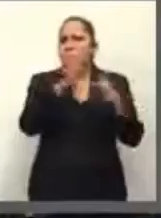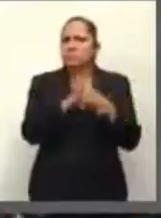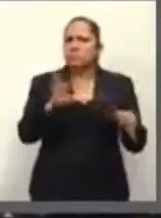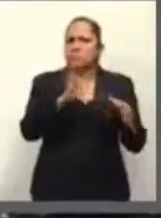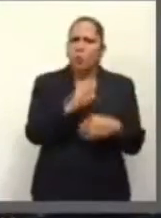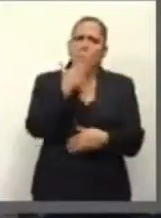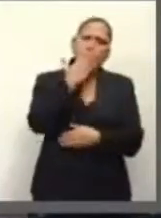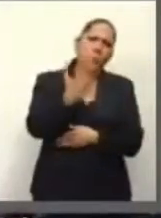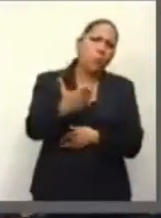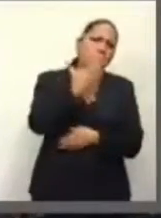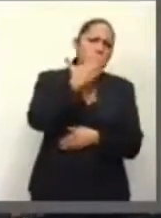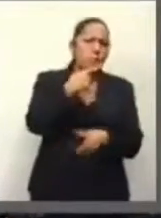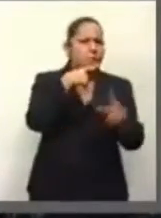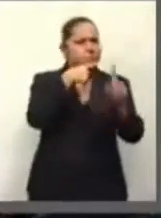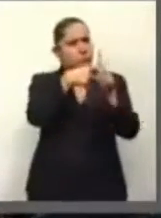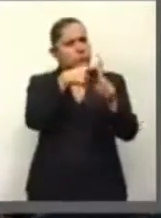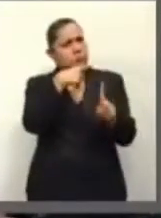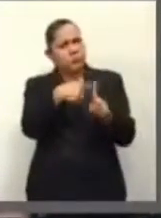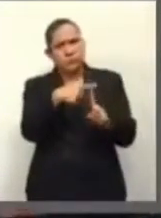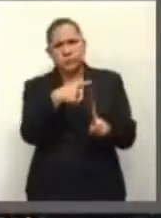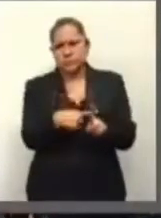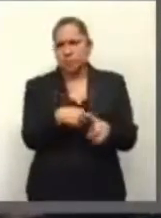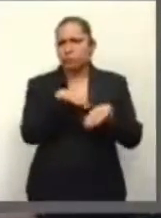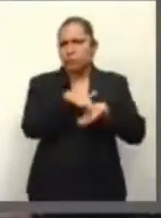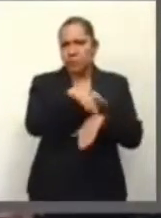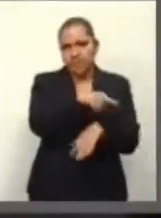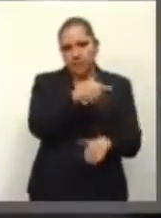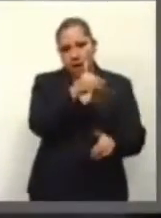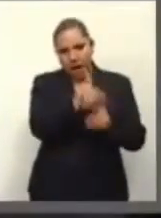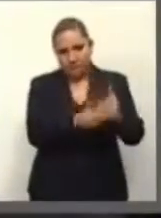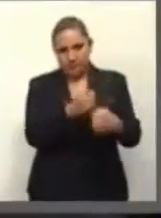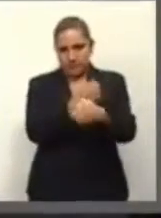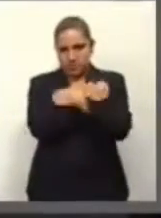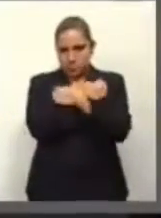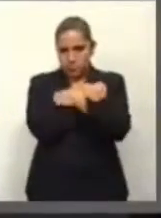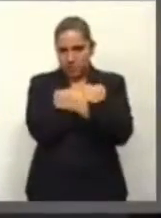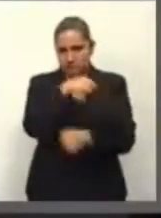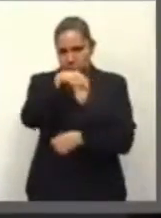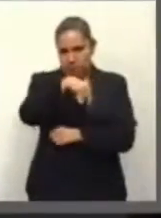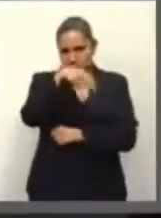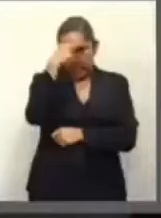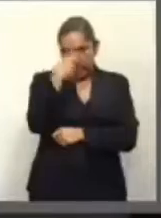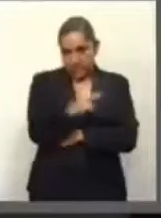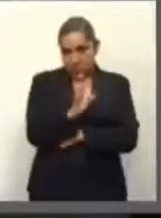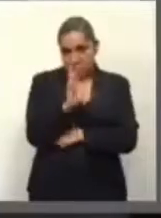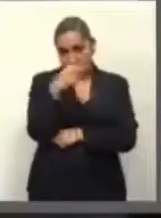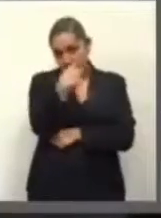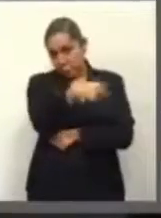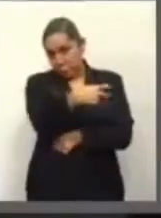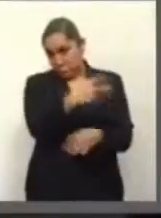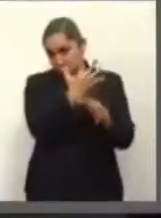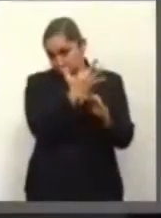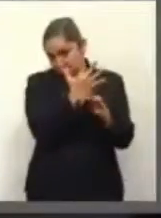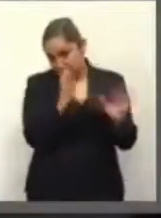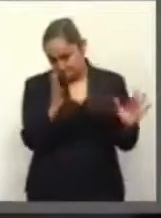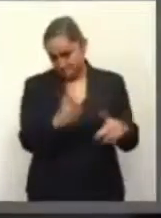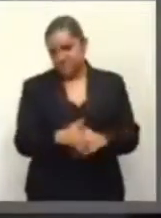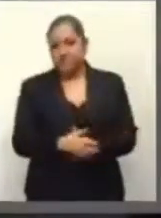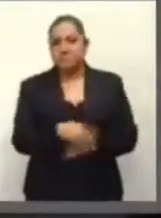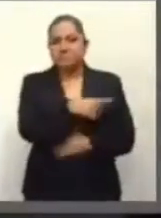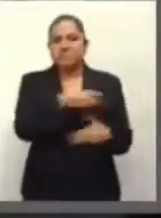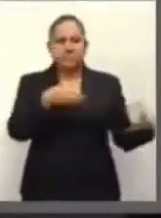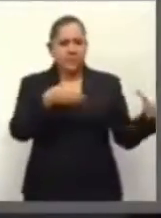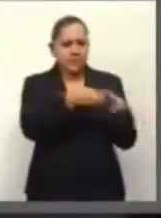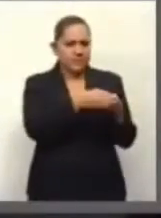resultados que hoy informa sobre el avance educativo en nuestro país. Según usted, datos del Centro de